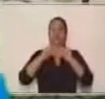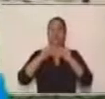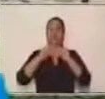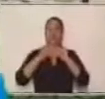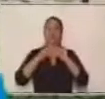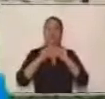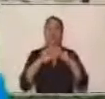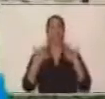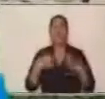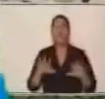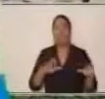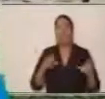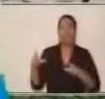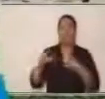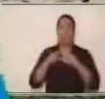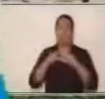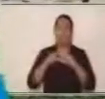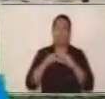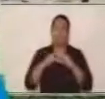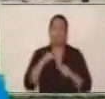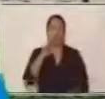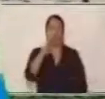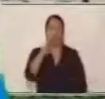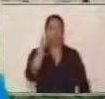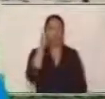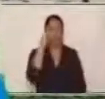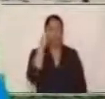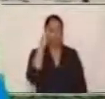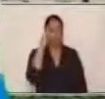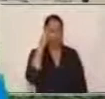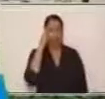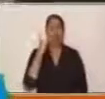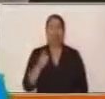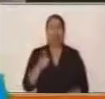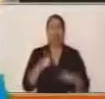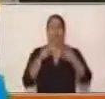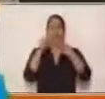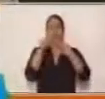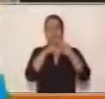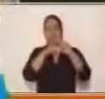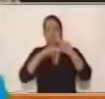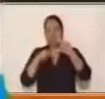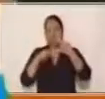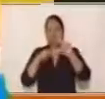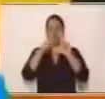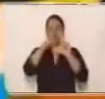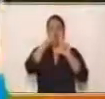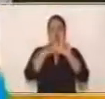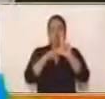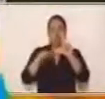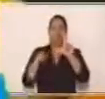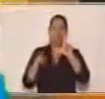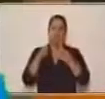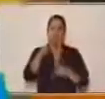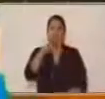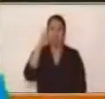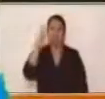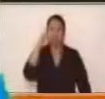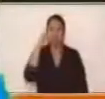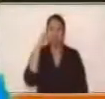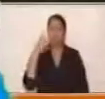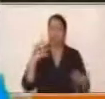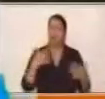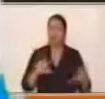Ya tenemos el triángulo. Recordemos ángulos agudos y ángulo recto. Ya que tenemos